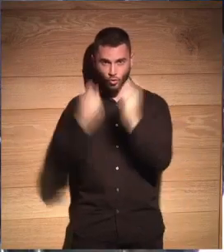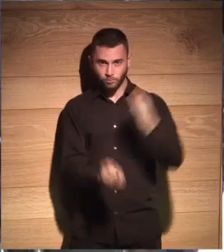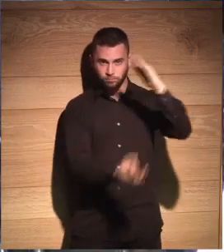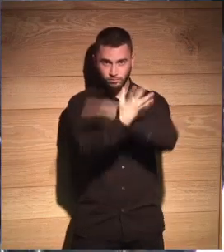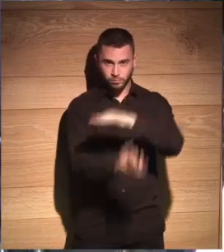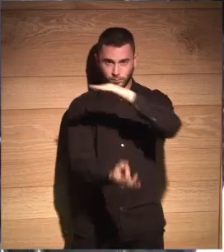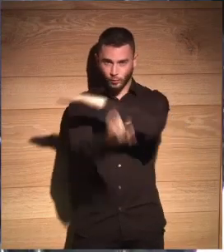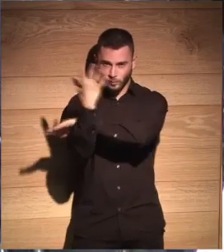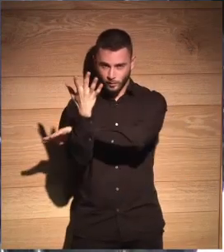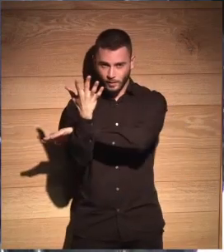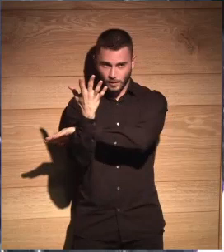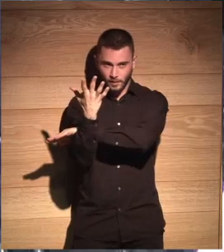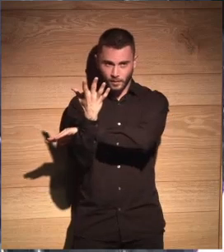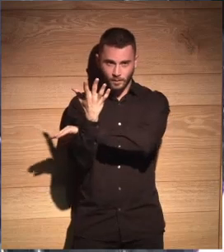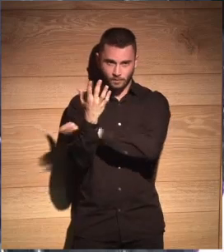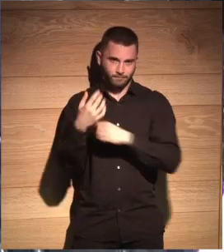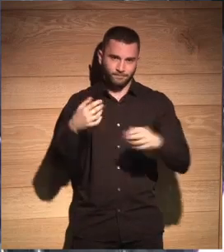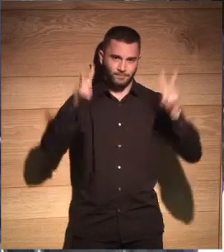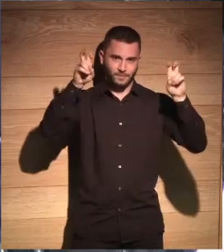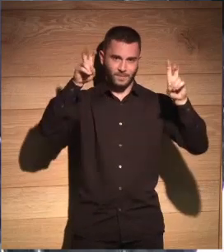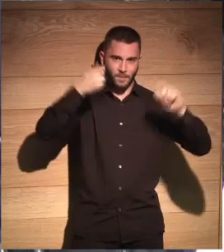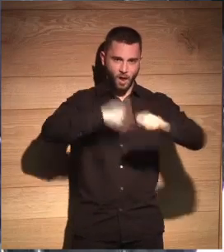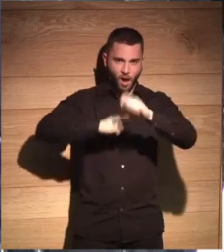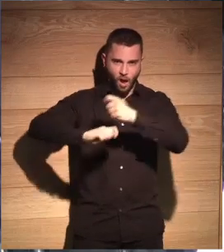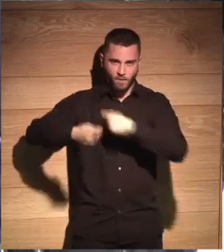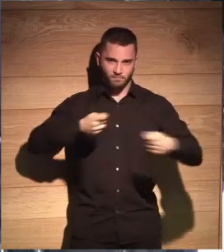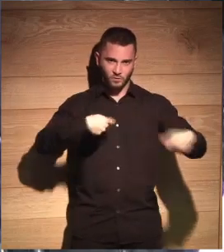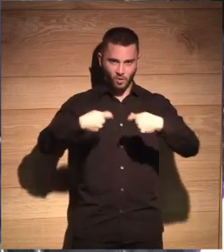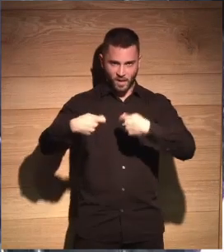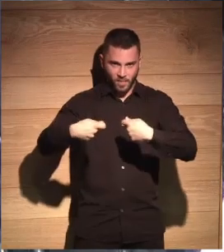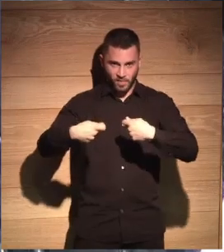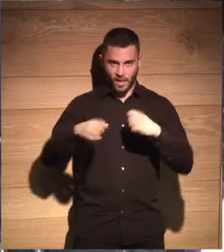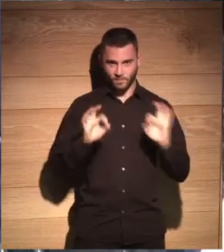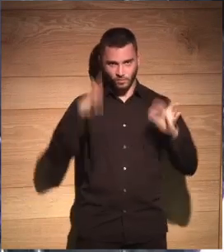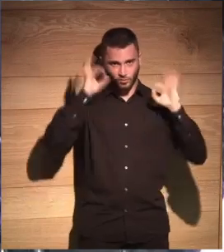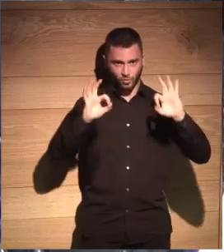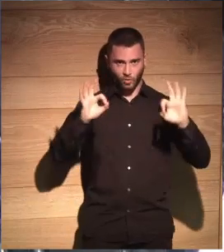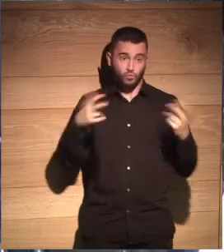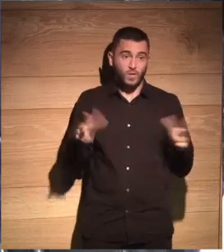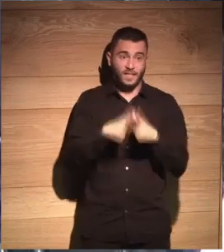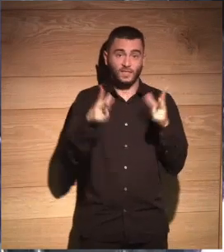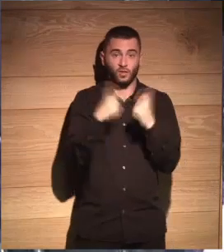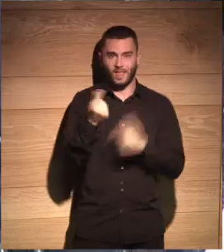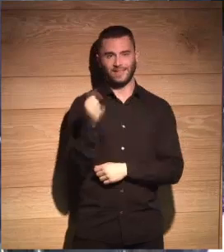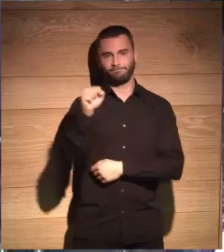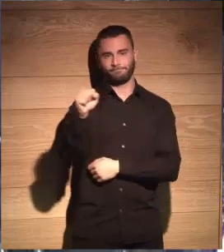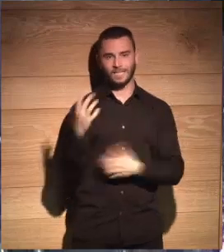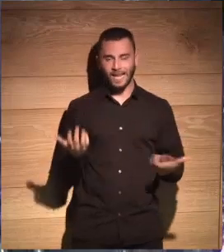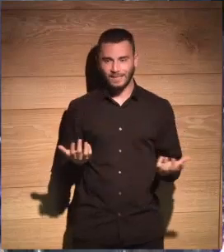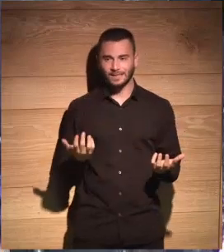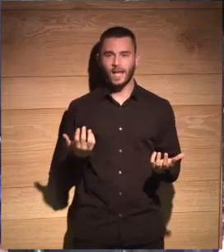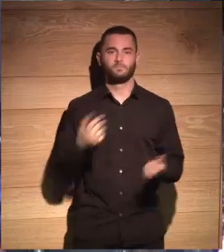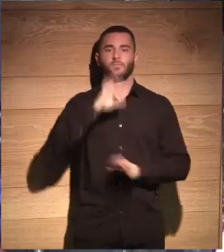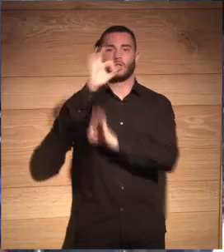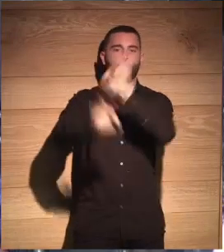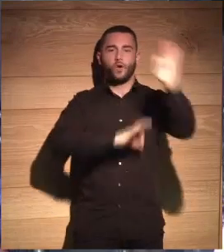evidentemente, es una cuestión comercial, que no es malo de suyo. Estamos además en una sociedad capitalista y que está